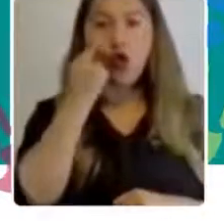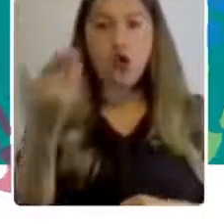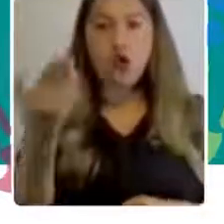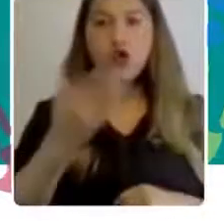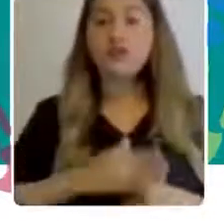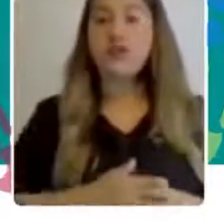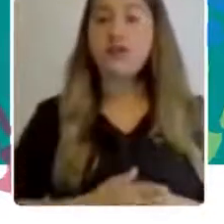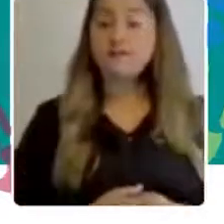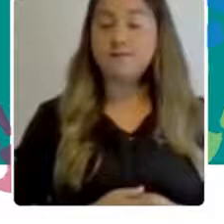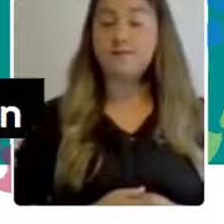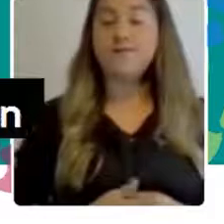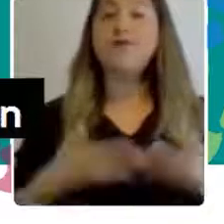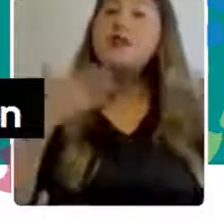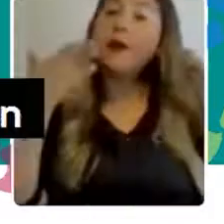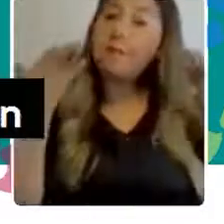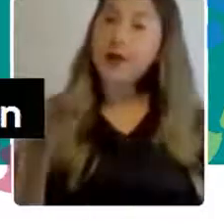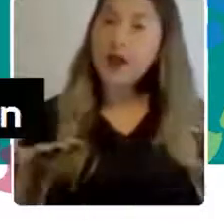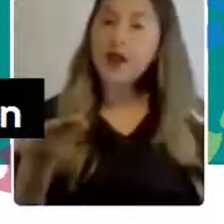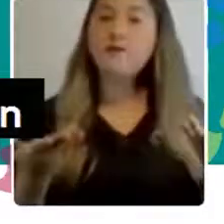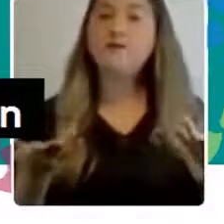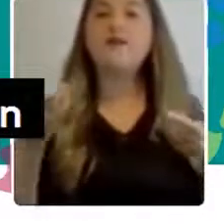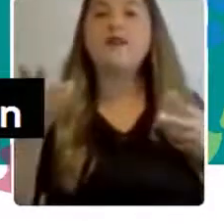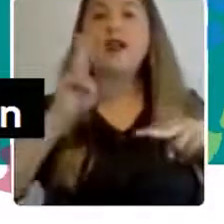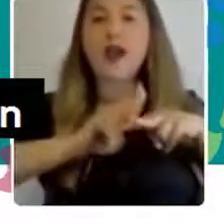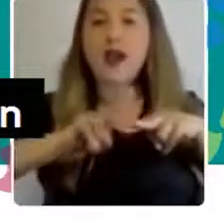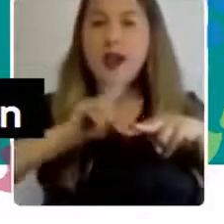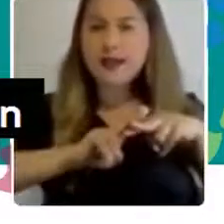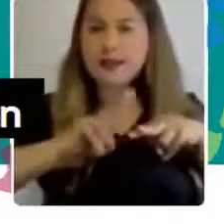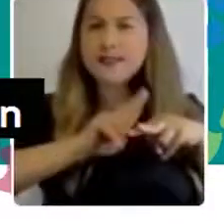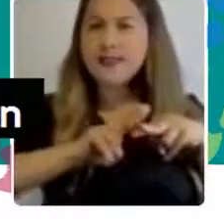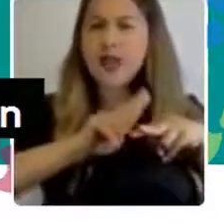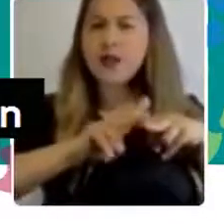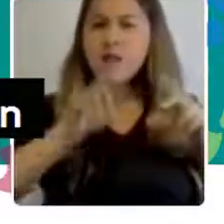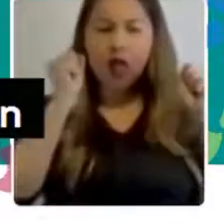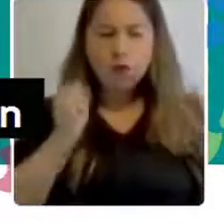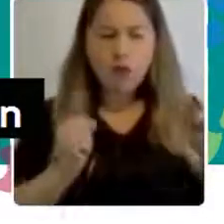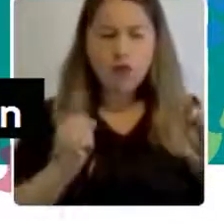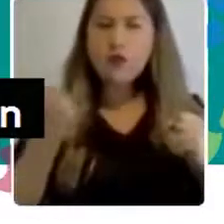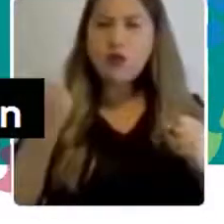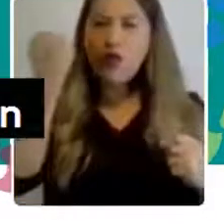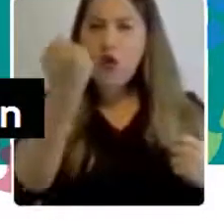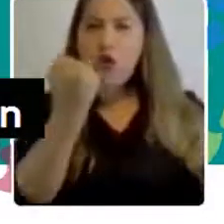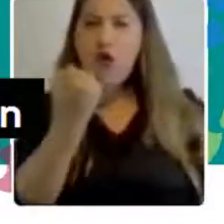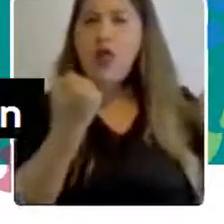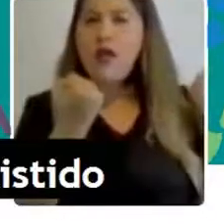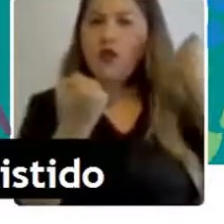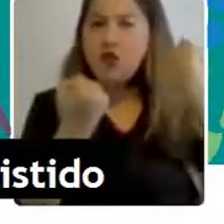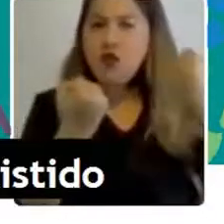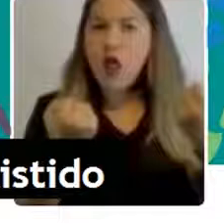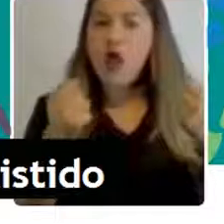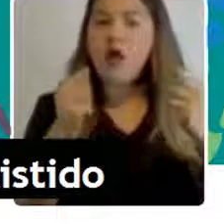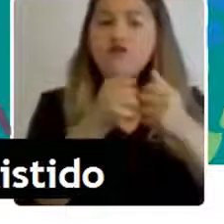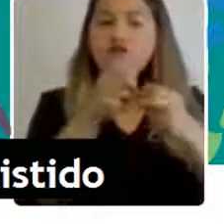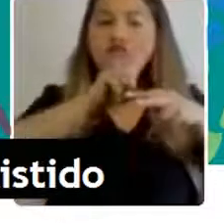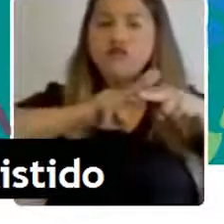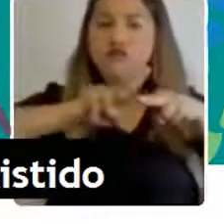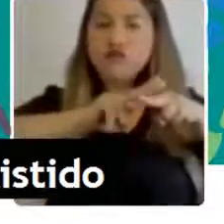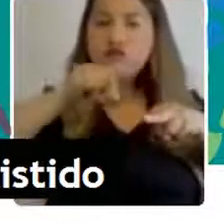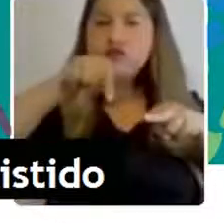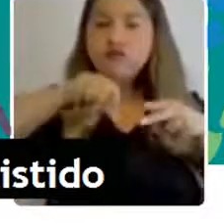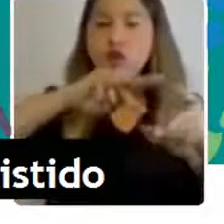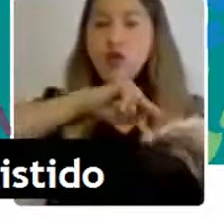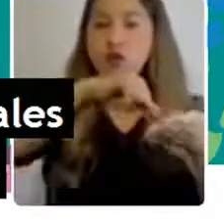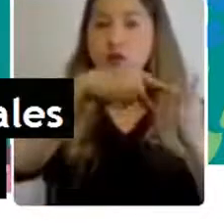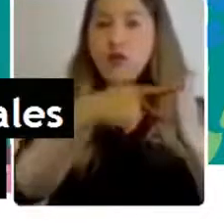Hacer para poder colaborar con la resolución de estos problemas, desde el año 2006 en nuestro país